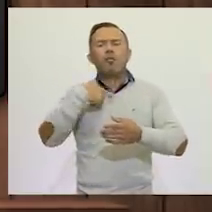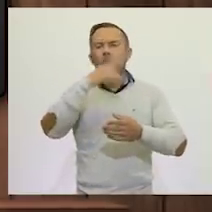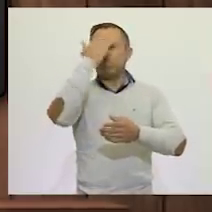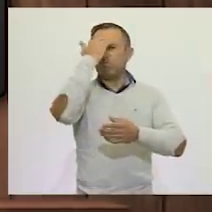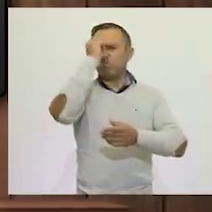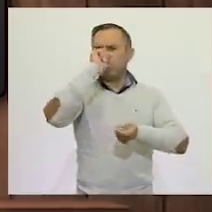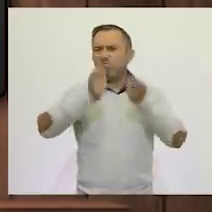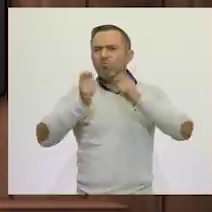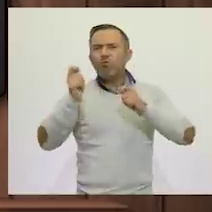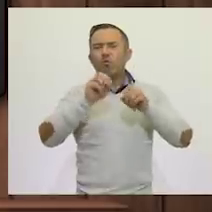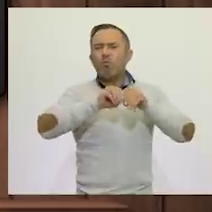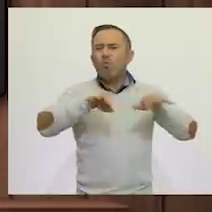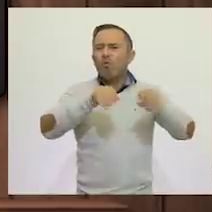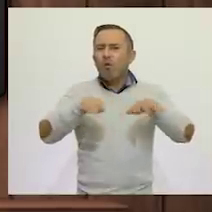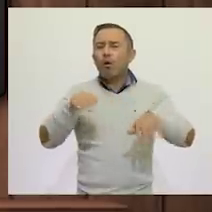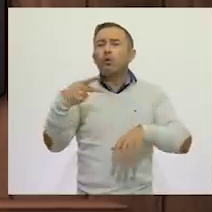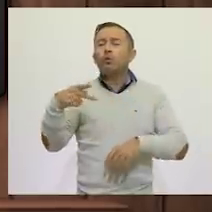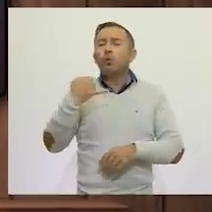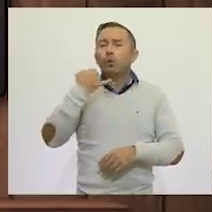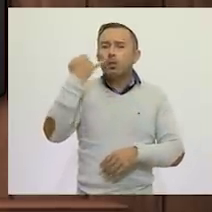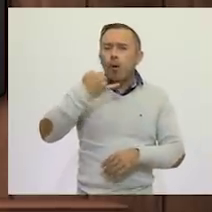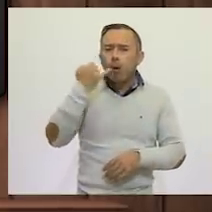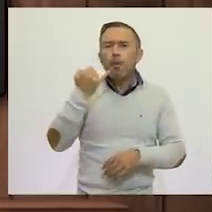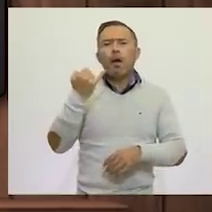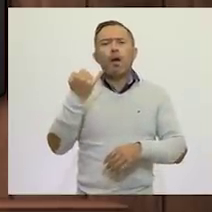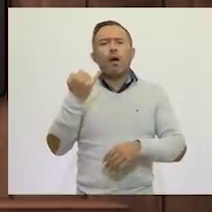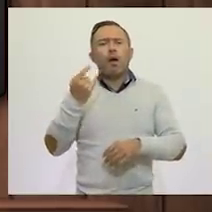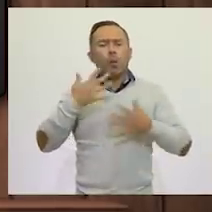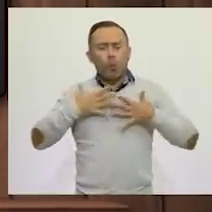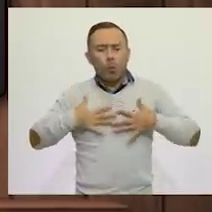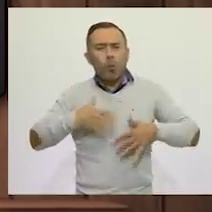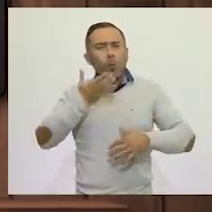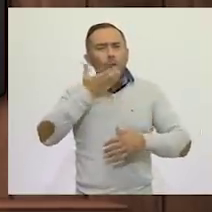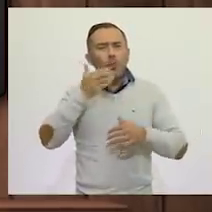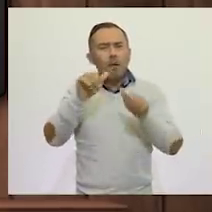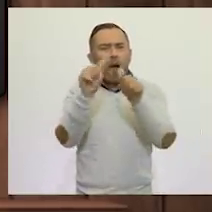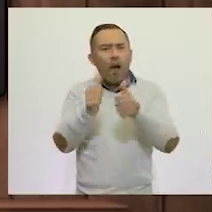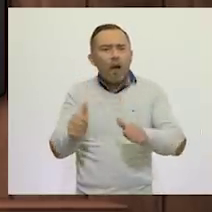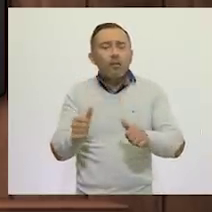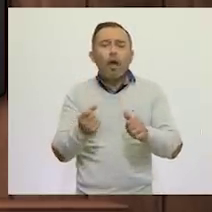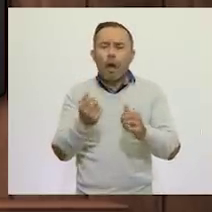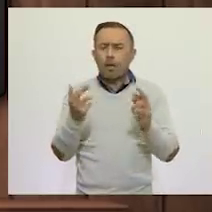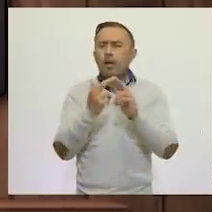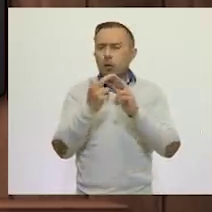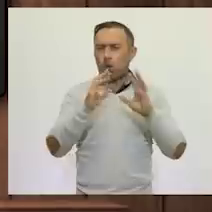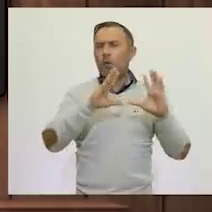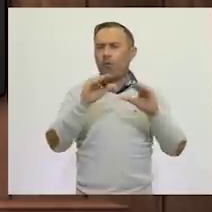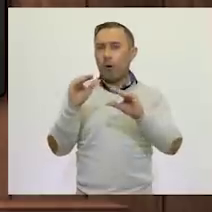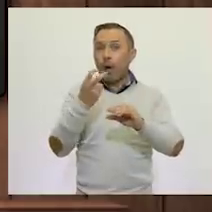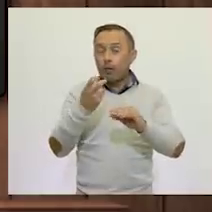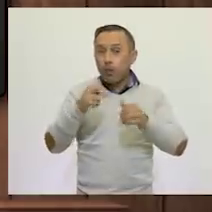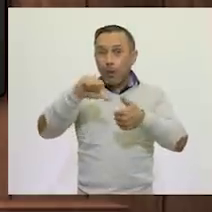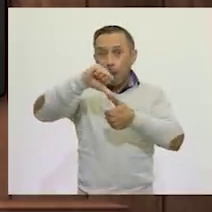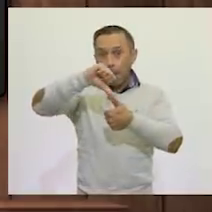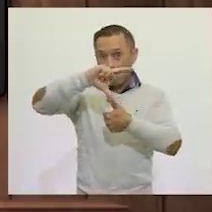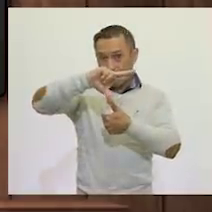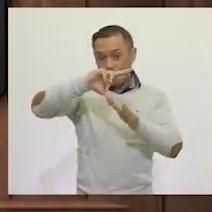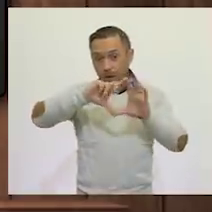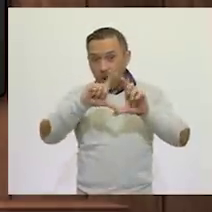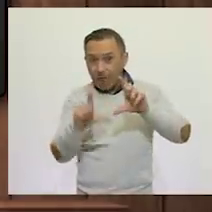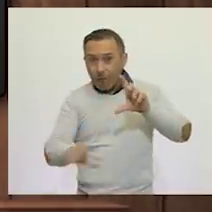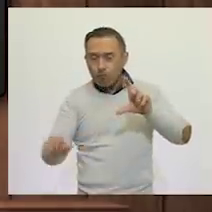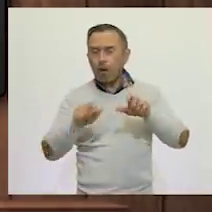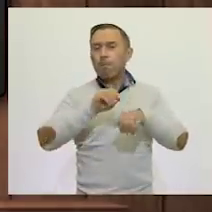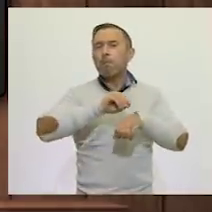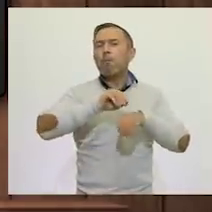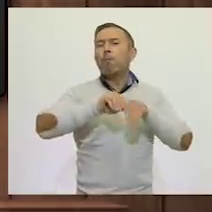su estilo artístico y algunos elementos de su religión. Por eso influyeron en todo el desarrollo cultural mesoamericano. En sus 3 ciudades